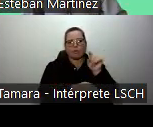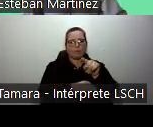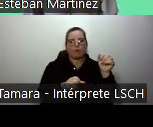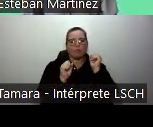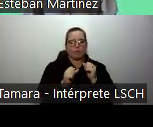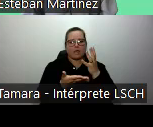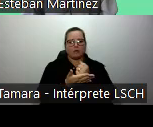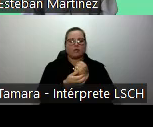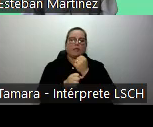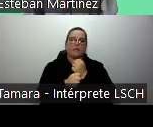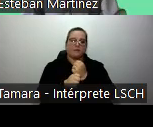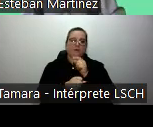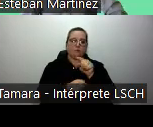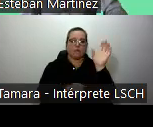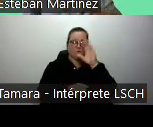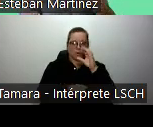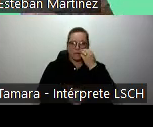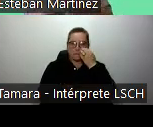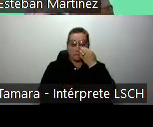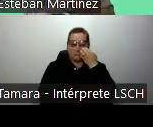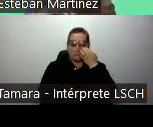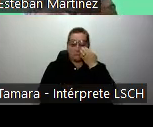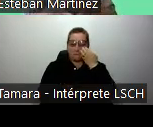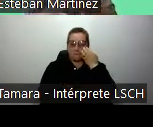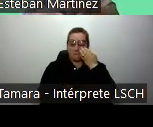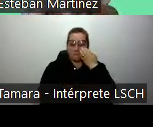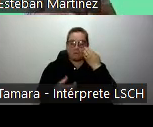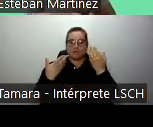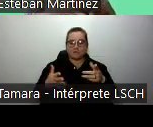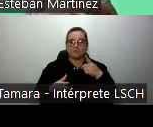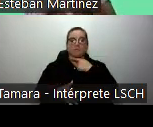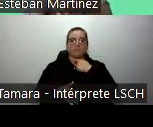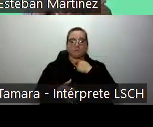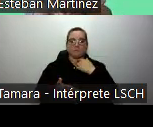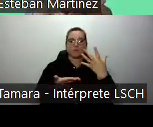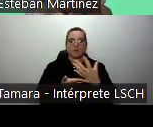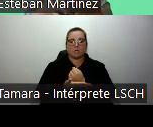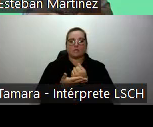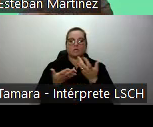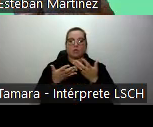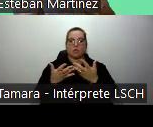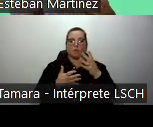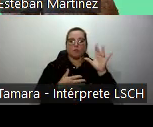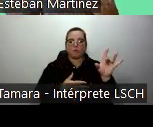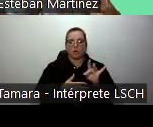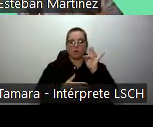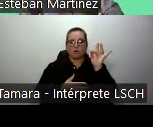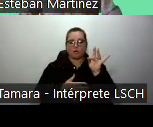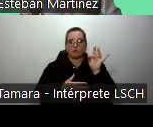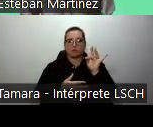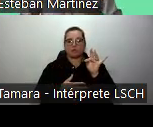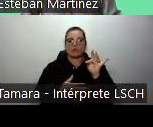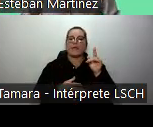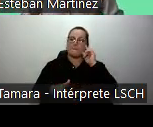ustedes estén buscando y ahora les quiero mostrar sobre cómo alcanzar t objetivos profesionales que también tienen que ver con las